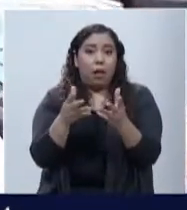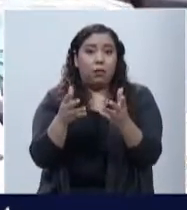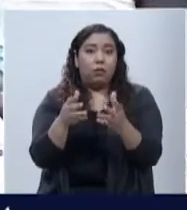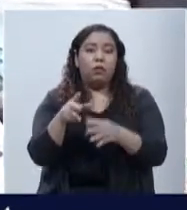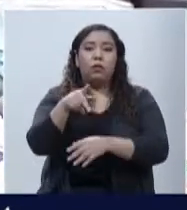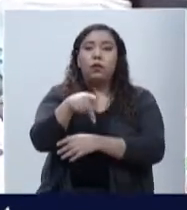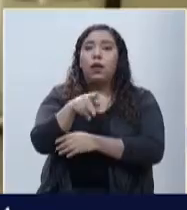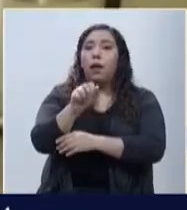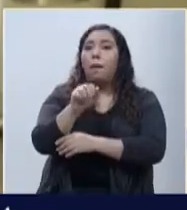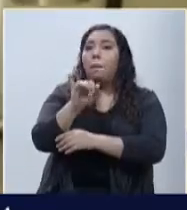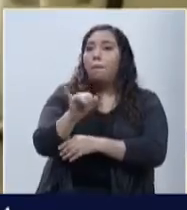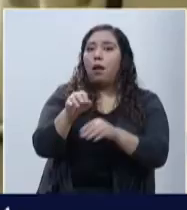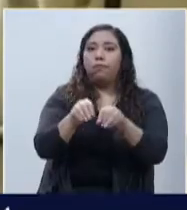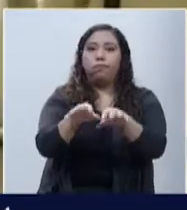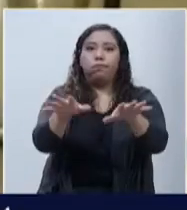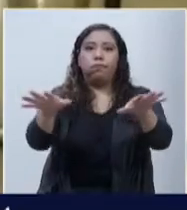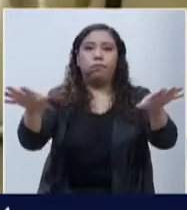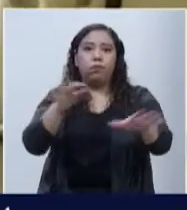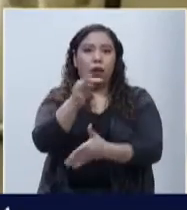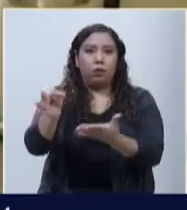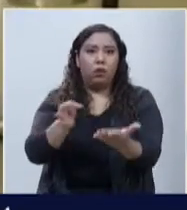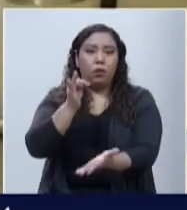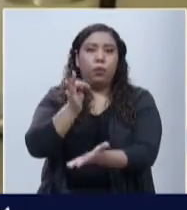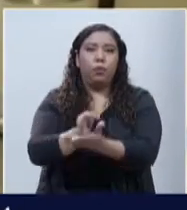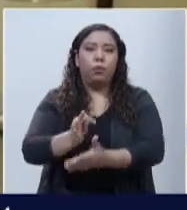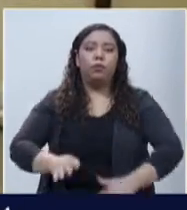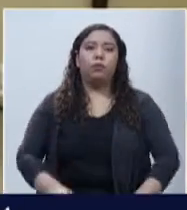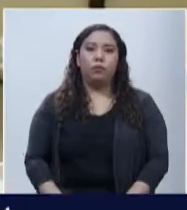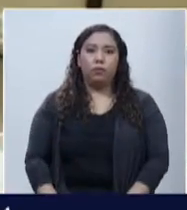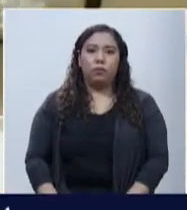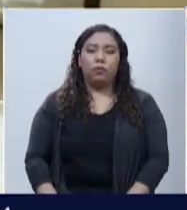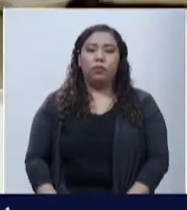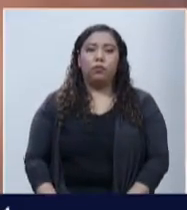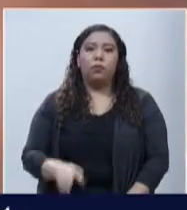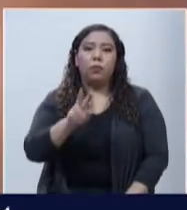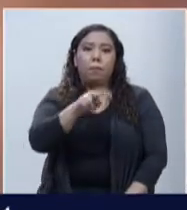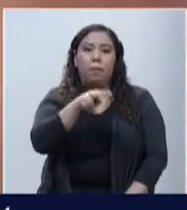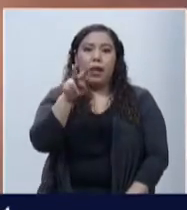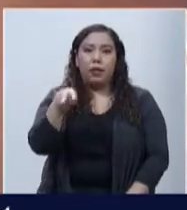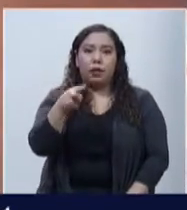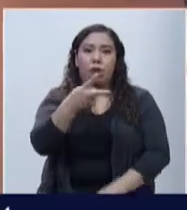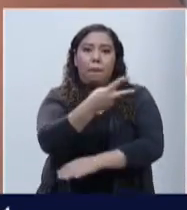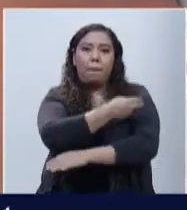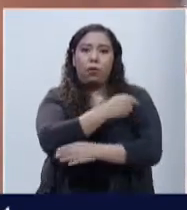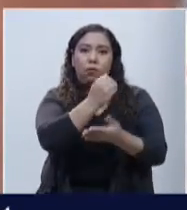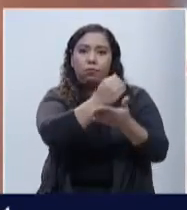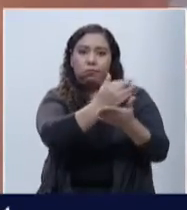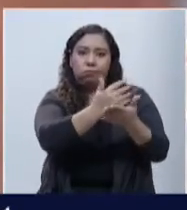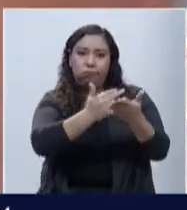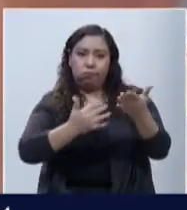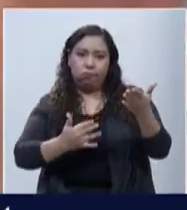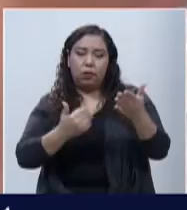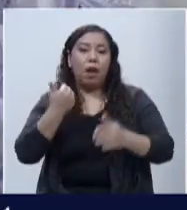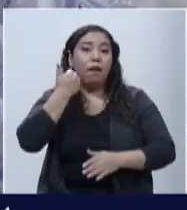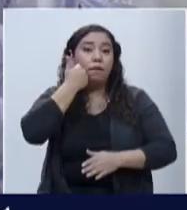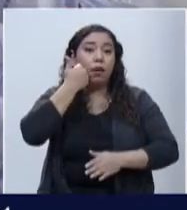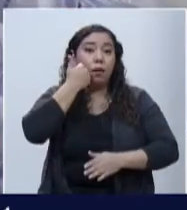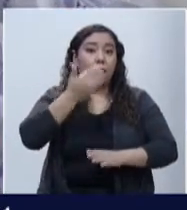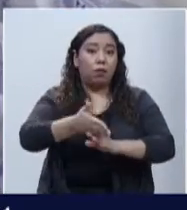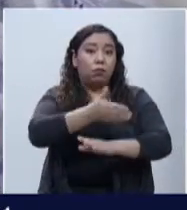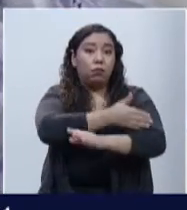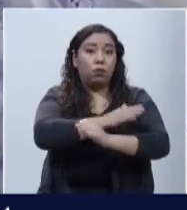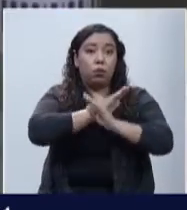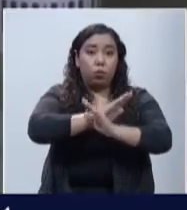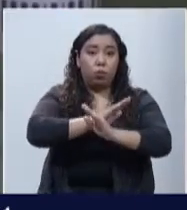divulgación en todo lo que la capital el esquema de vacunación incluye 22 vacunas que sirven para prevenir enfermedades como la